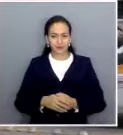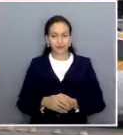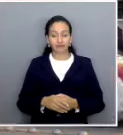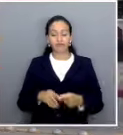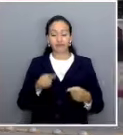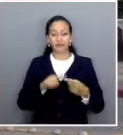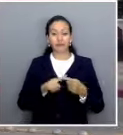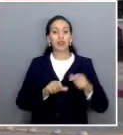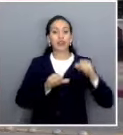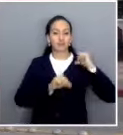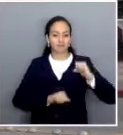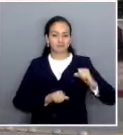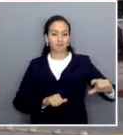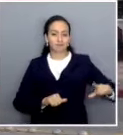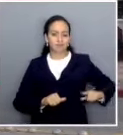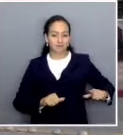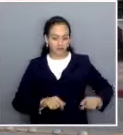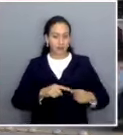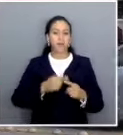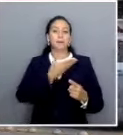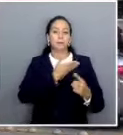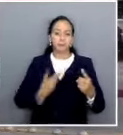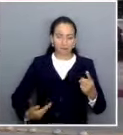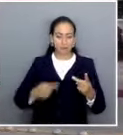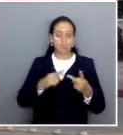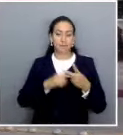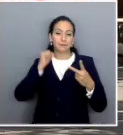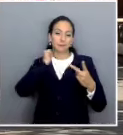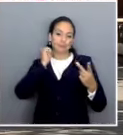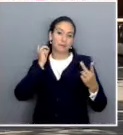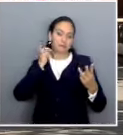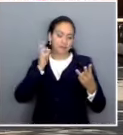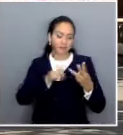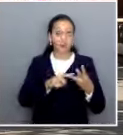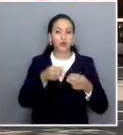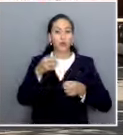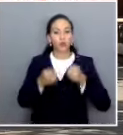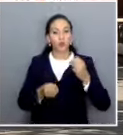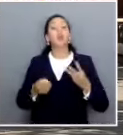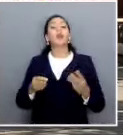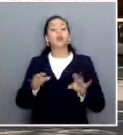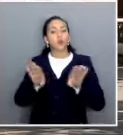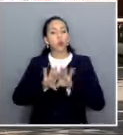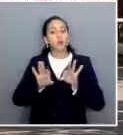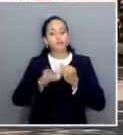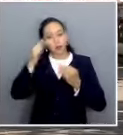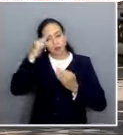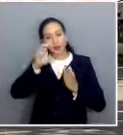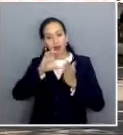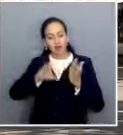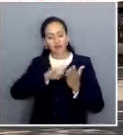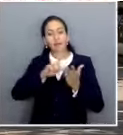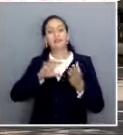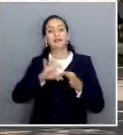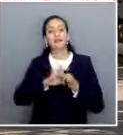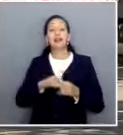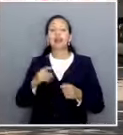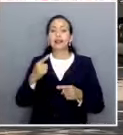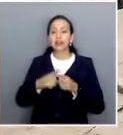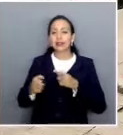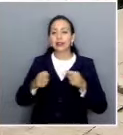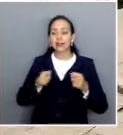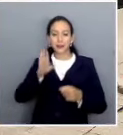poderes, medios legales y constitucionales. En este foro participará el ministro de la Suprema Corte, Javier Lainez Potisek,